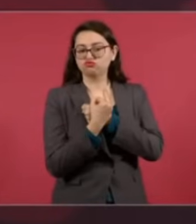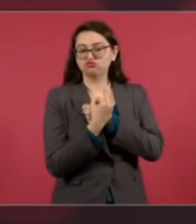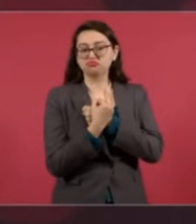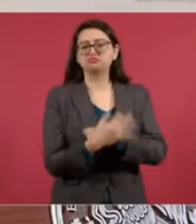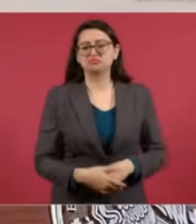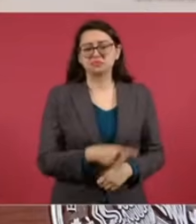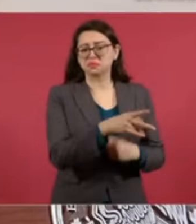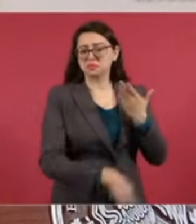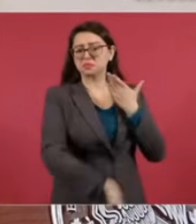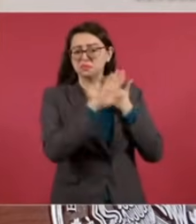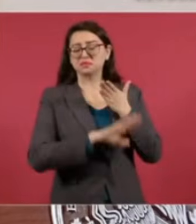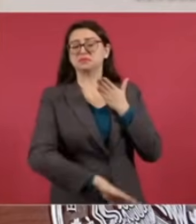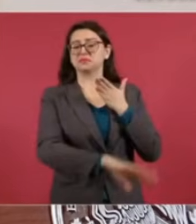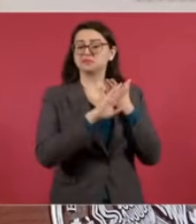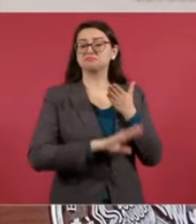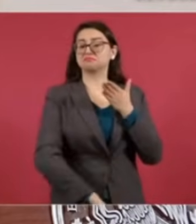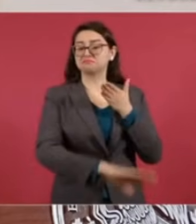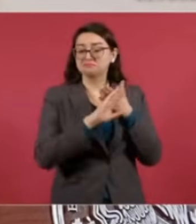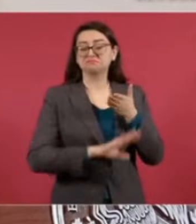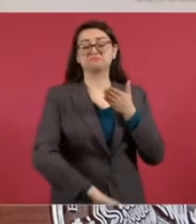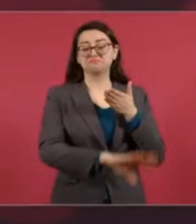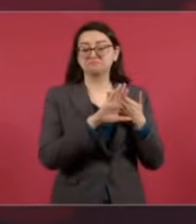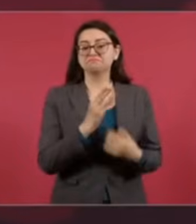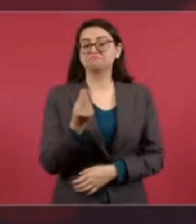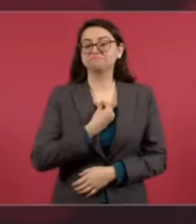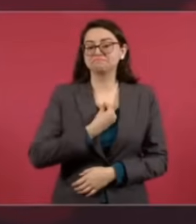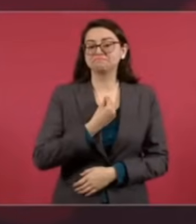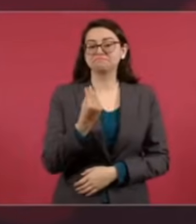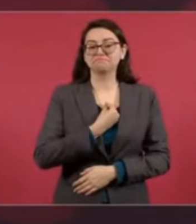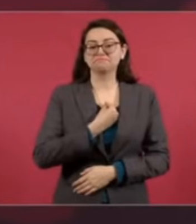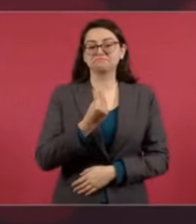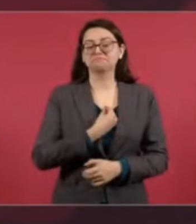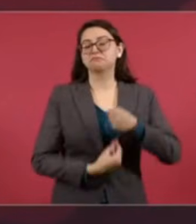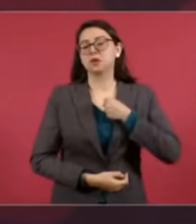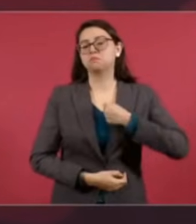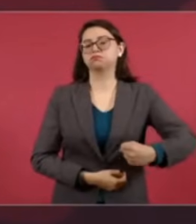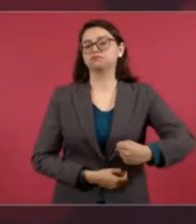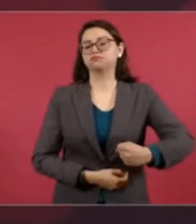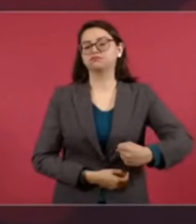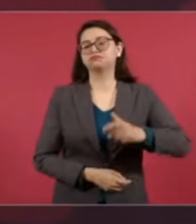Entonces puede uno resistir. ¿Y eso qué le permite al gobernante,